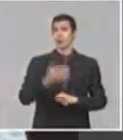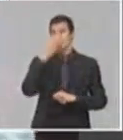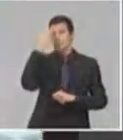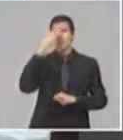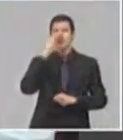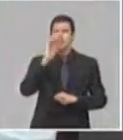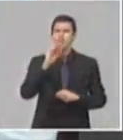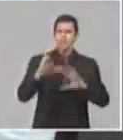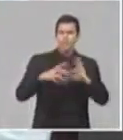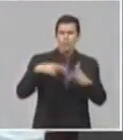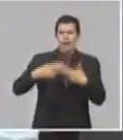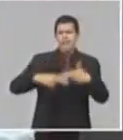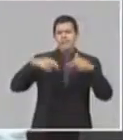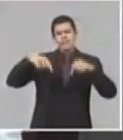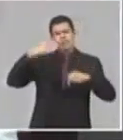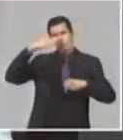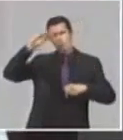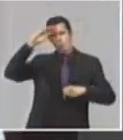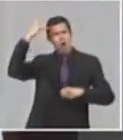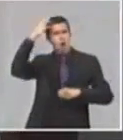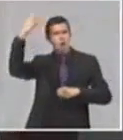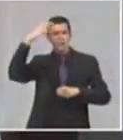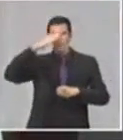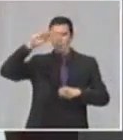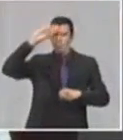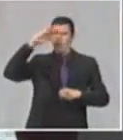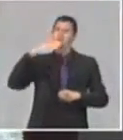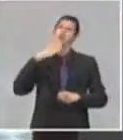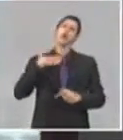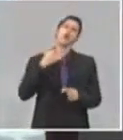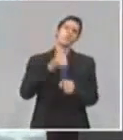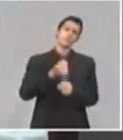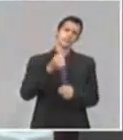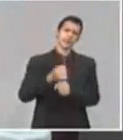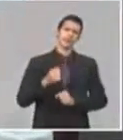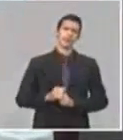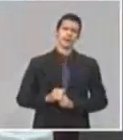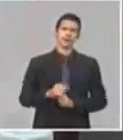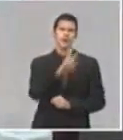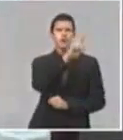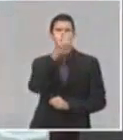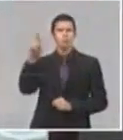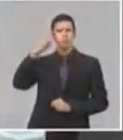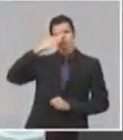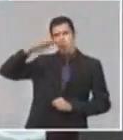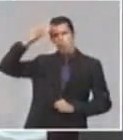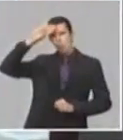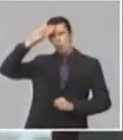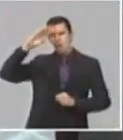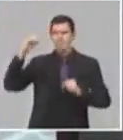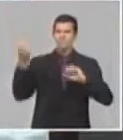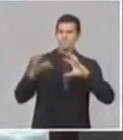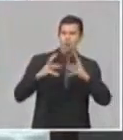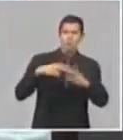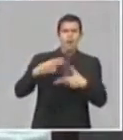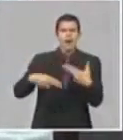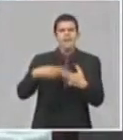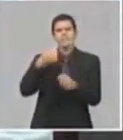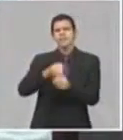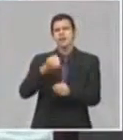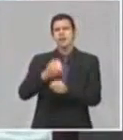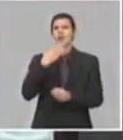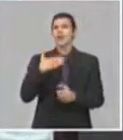hora de la revolución y en los momentos complejos hay que sacar los argumentos de la revolución y la suerte a veces de la revolución